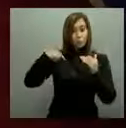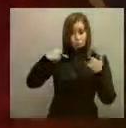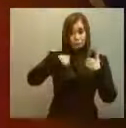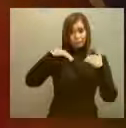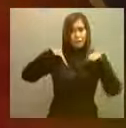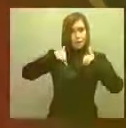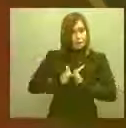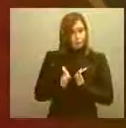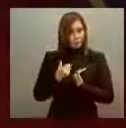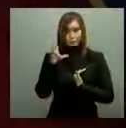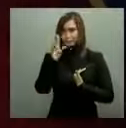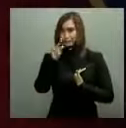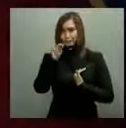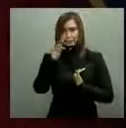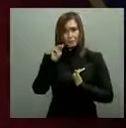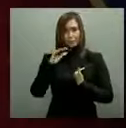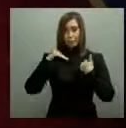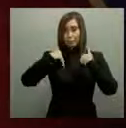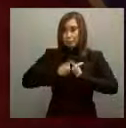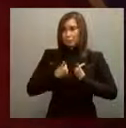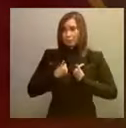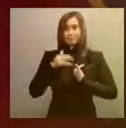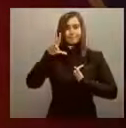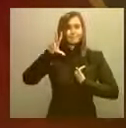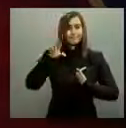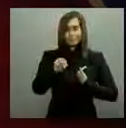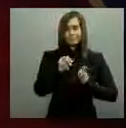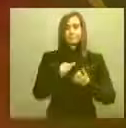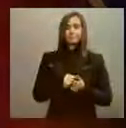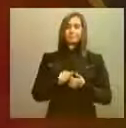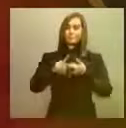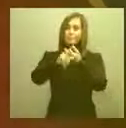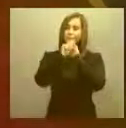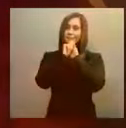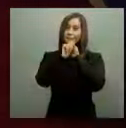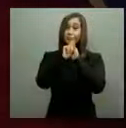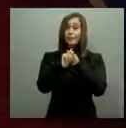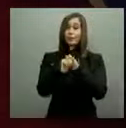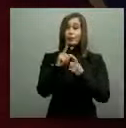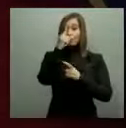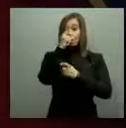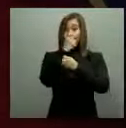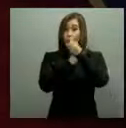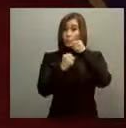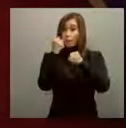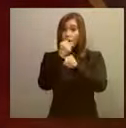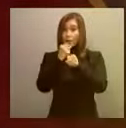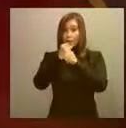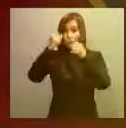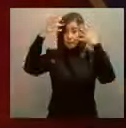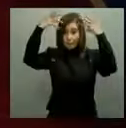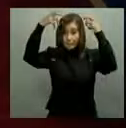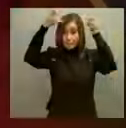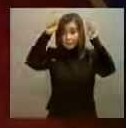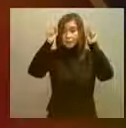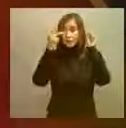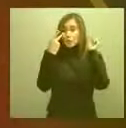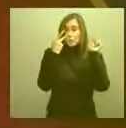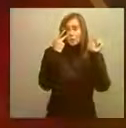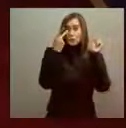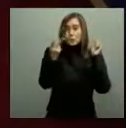ni me cansarán. Amigas y amigos, en nuestro primer año al frente del gobierno he sido testigo de lo mucho